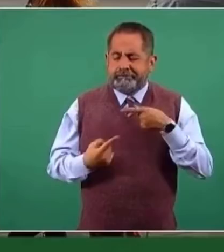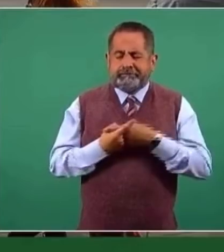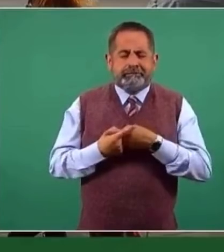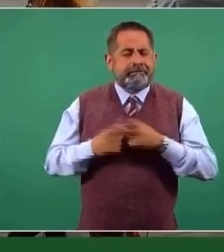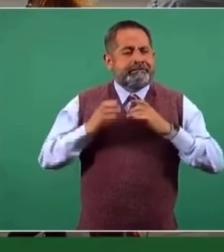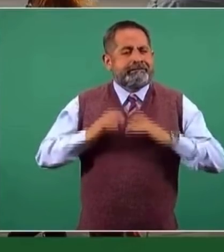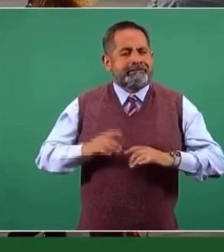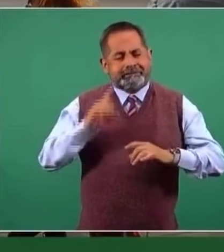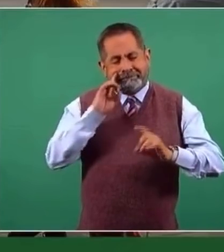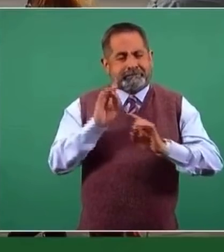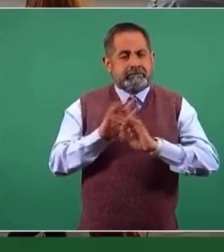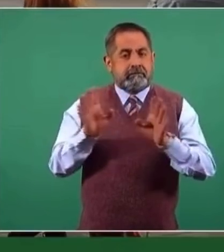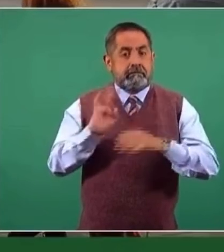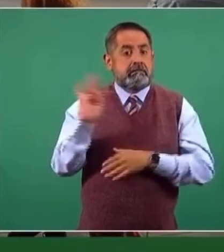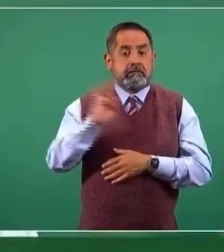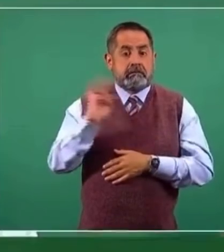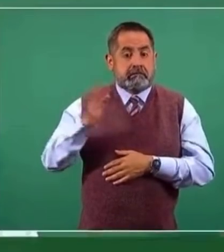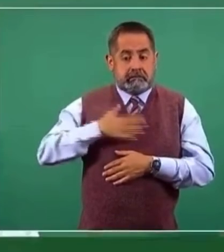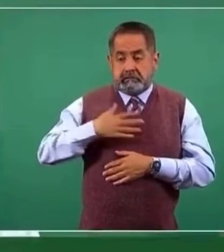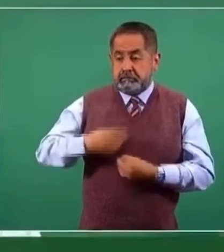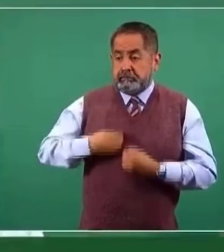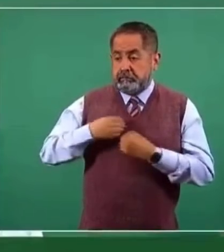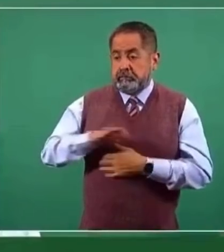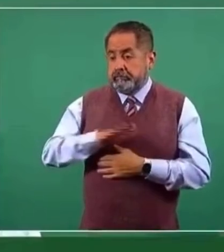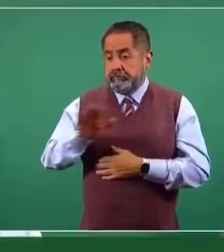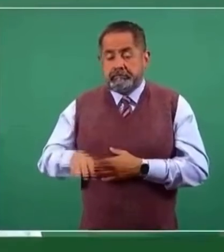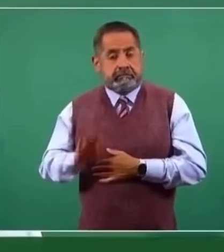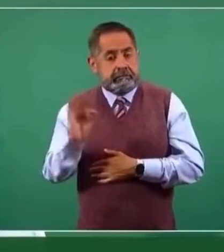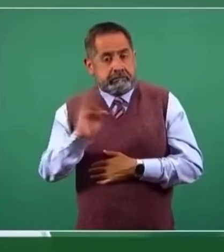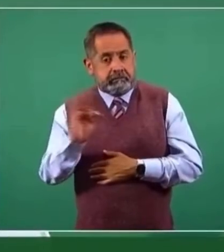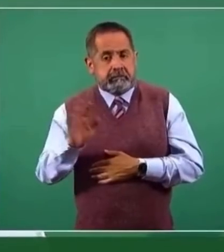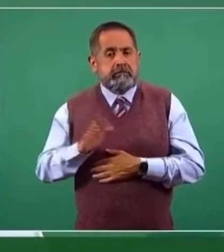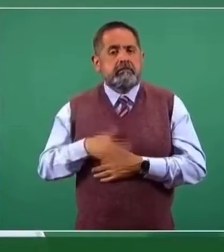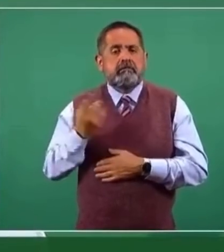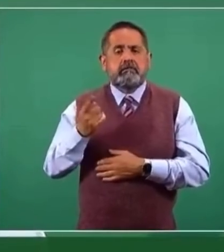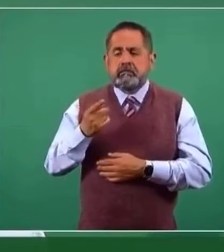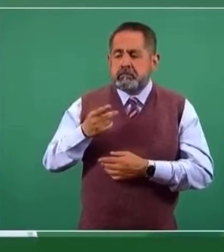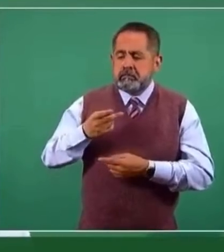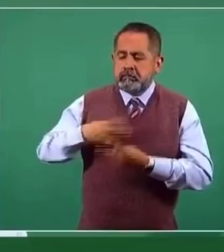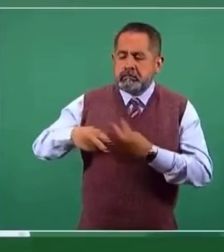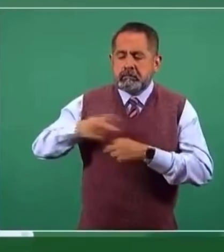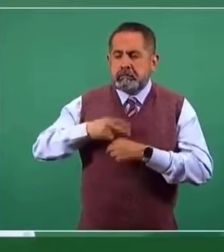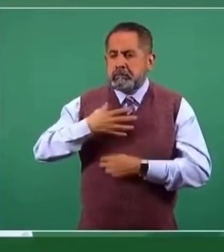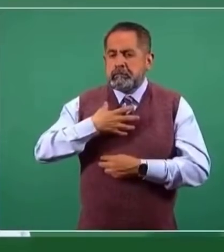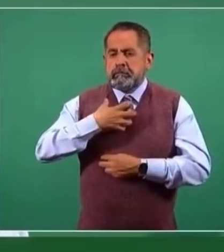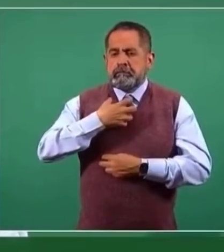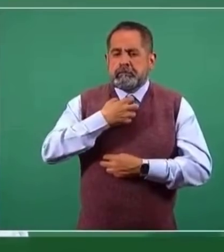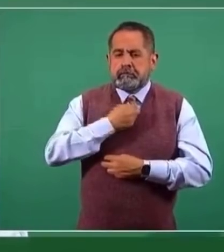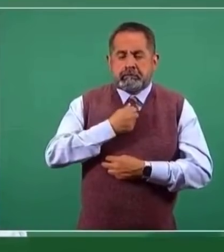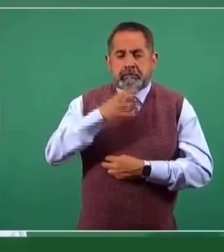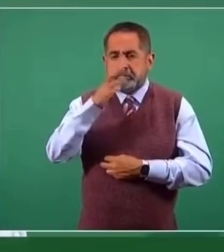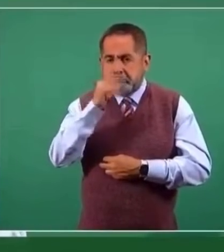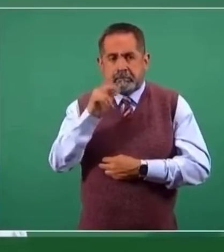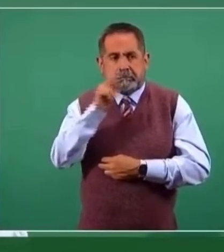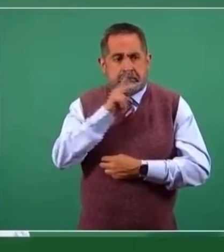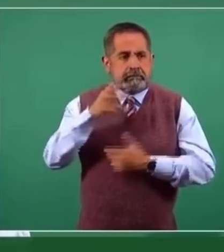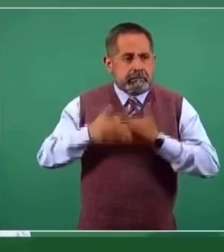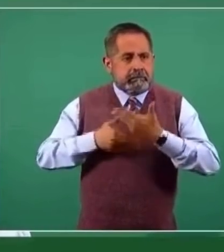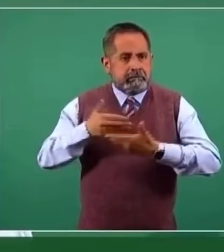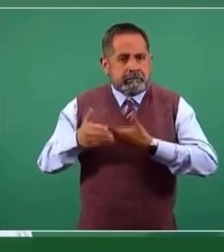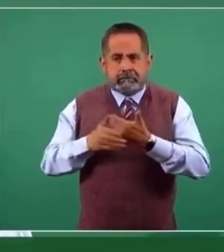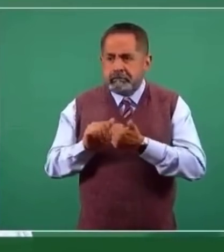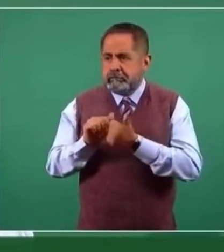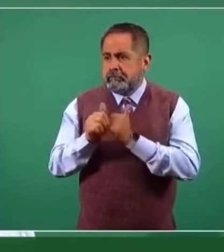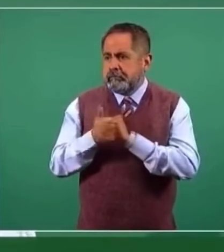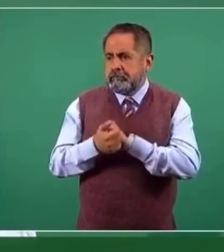reacción que inclusive puede poner en riesgo mi vida, porque si desencadena una reacción anafiláctica que no es atendida a tiempo